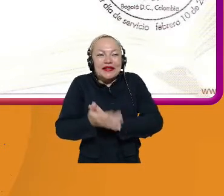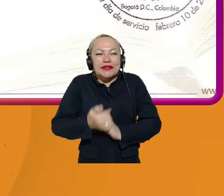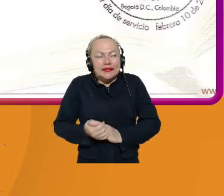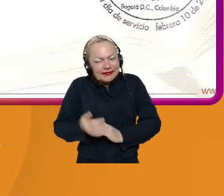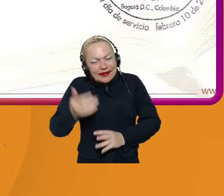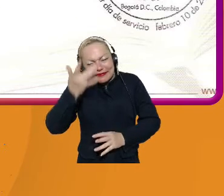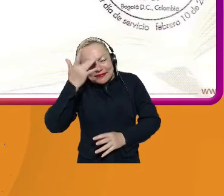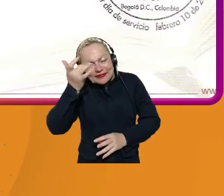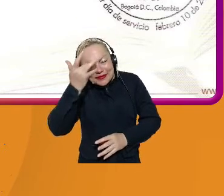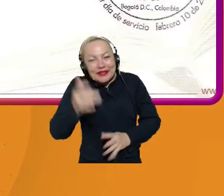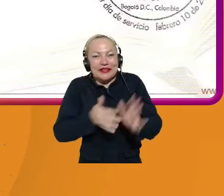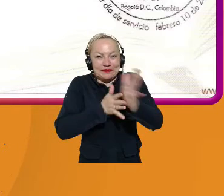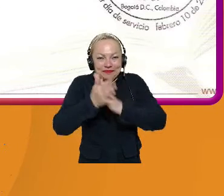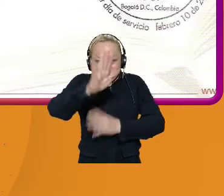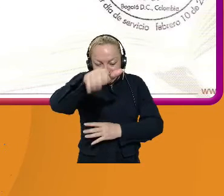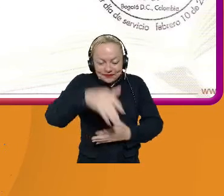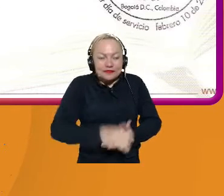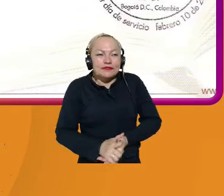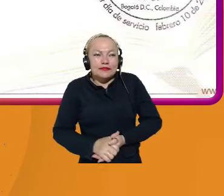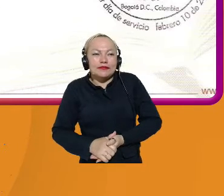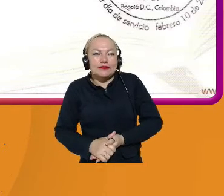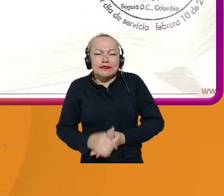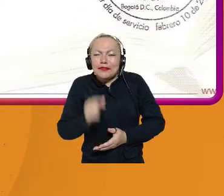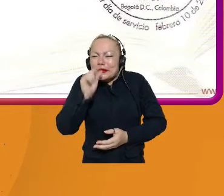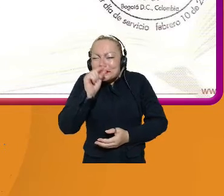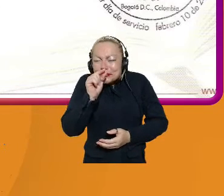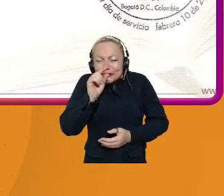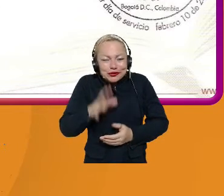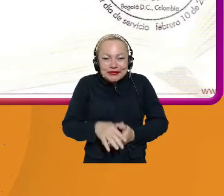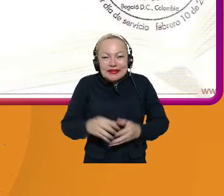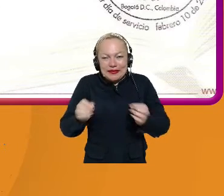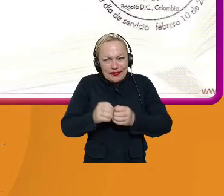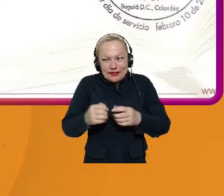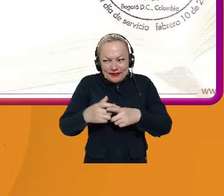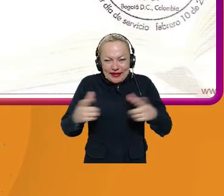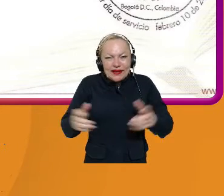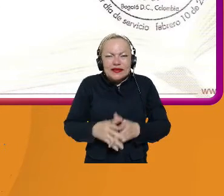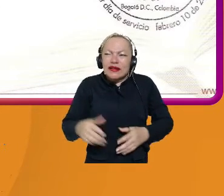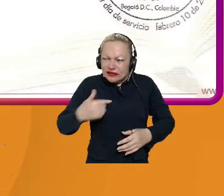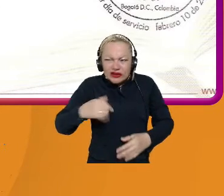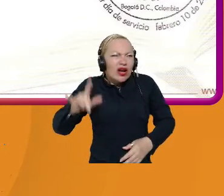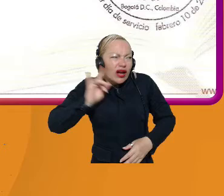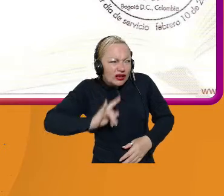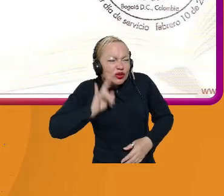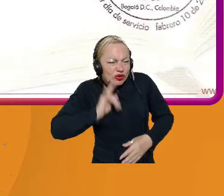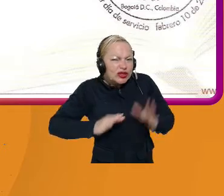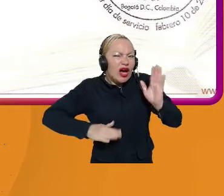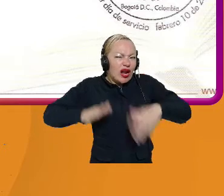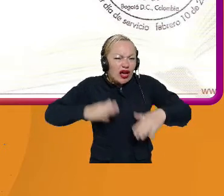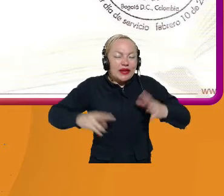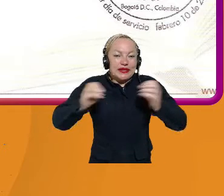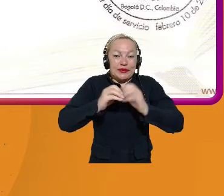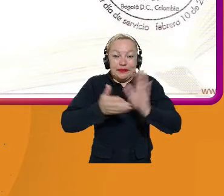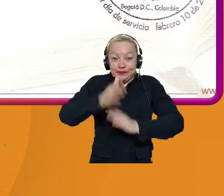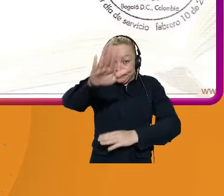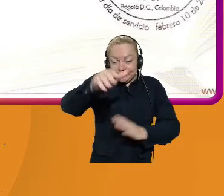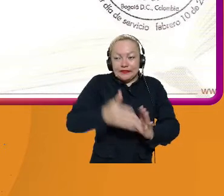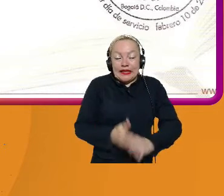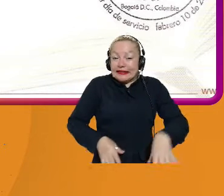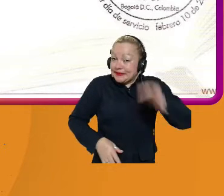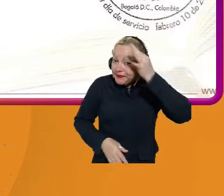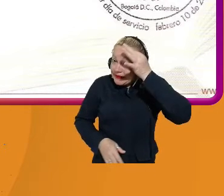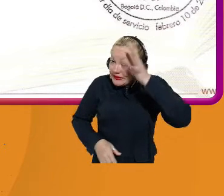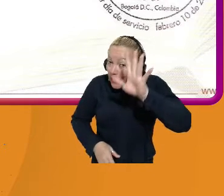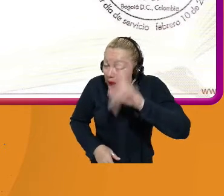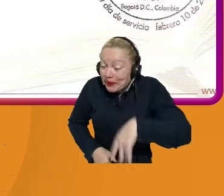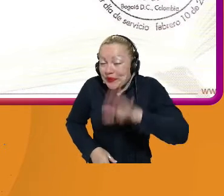Pero, o sea, sí, claro, minoría pues es pequeña, pero creo que la he escuchado. Sí, pero te voy a contar, o para los que de pronto les